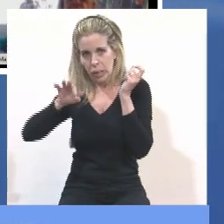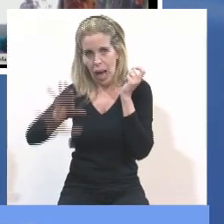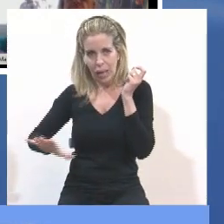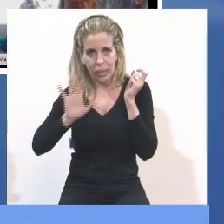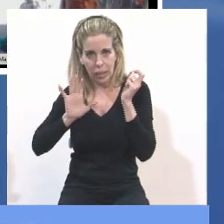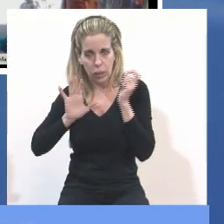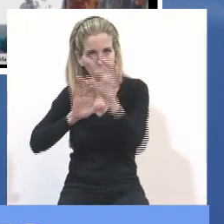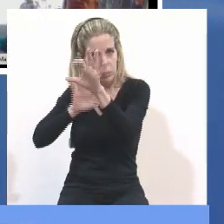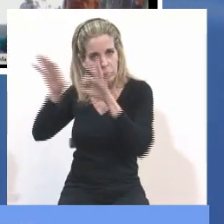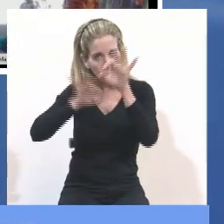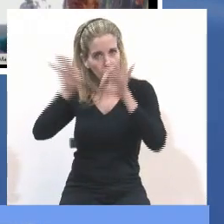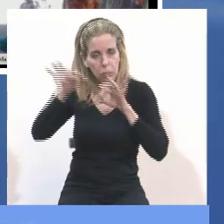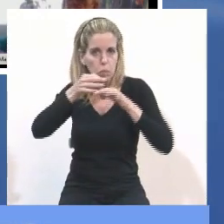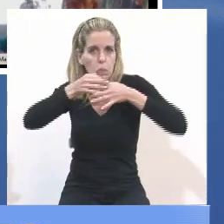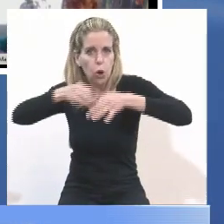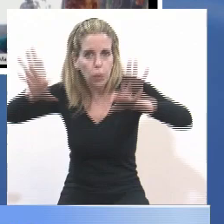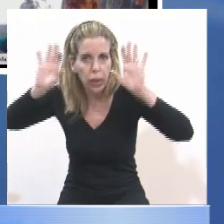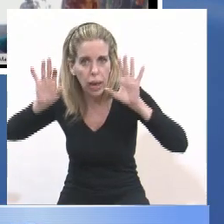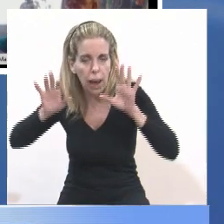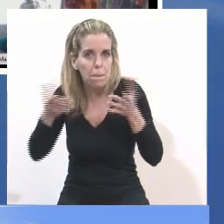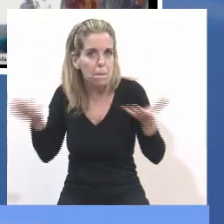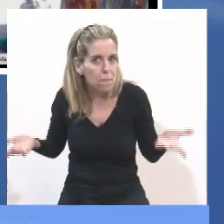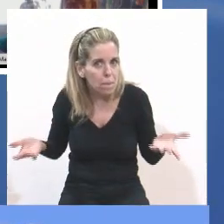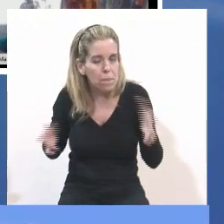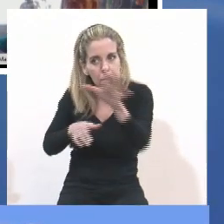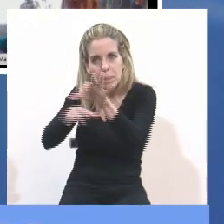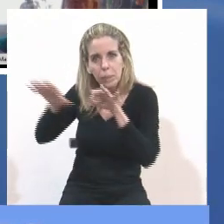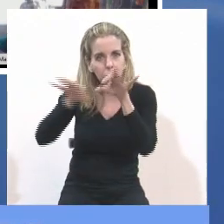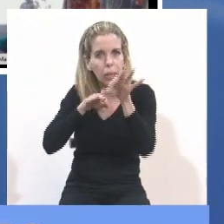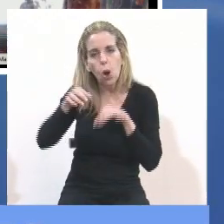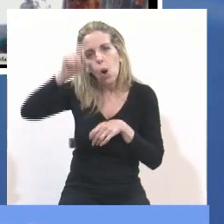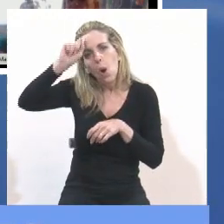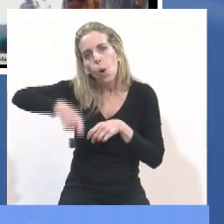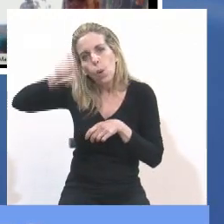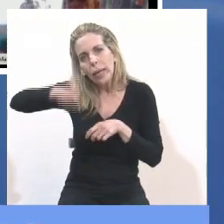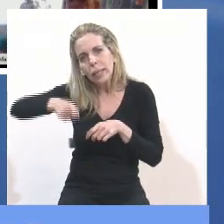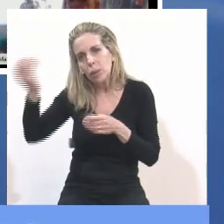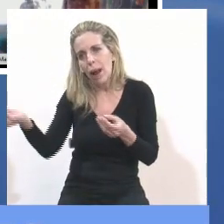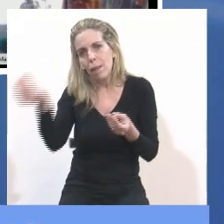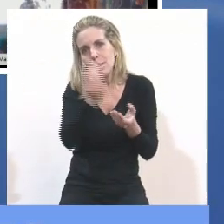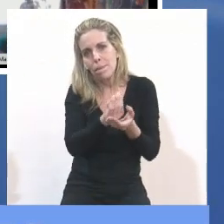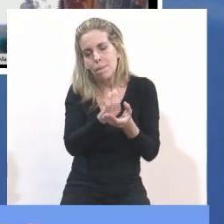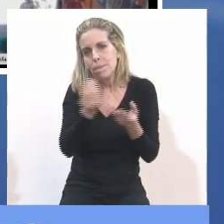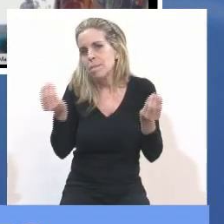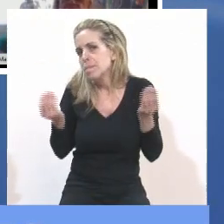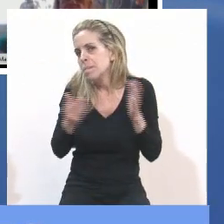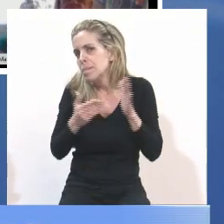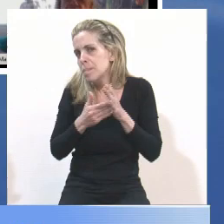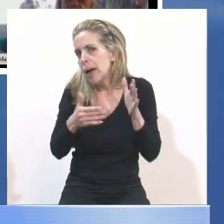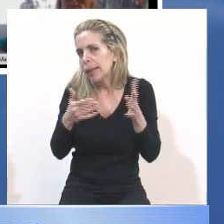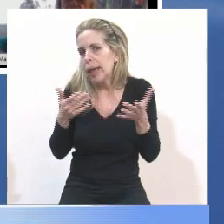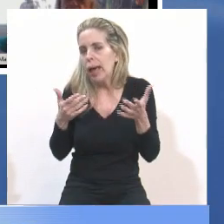una selección de jueces a la carta, en donde se eligieron jueces para ser trasladados de un lugar a otro según